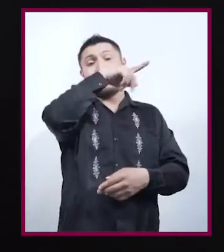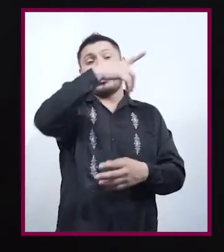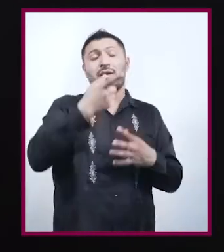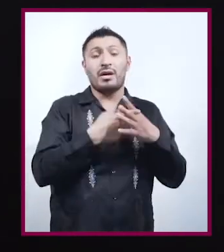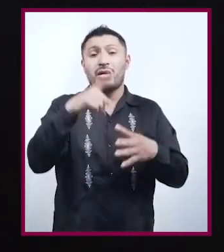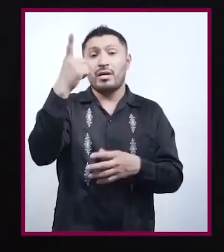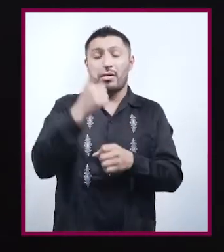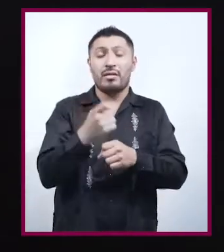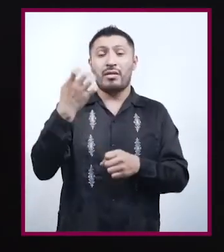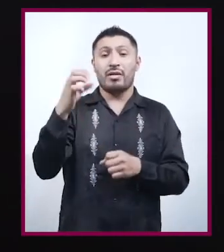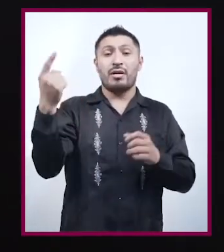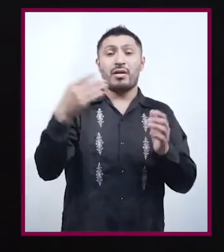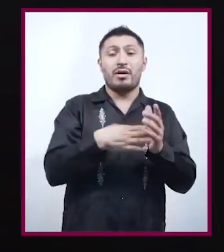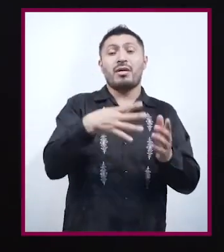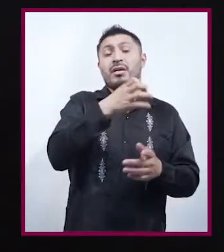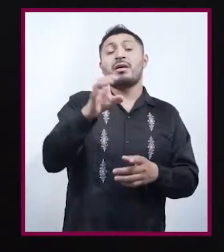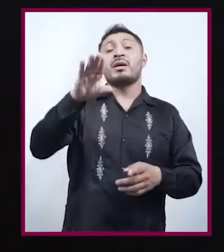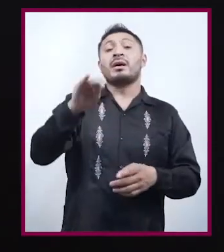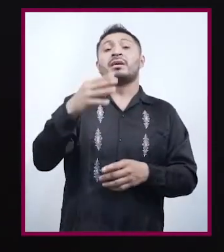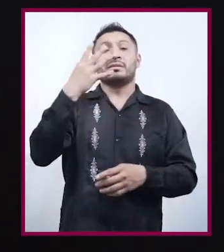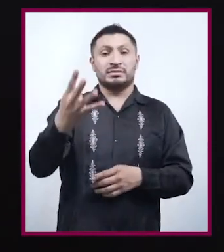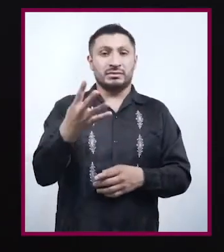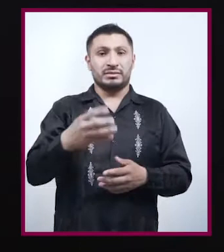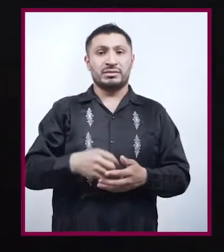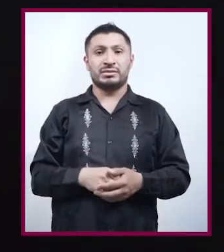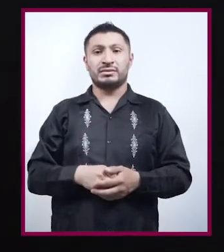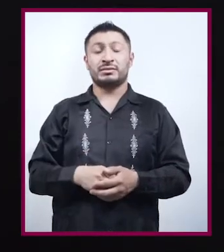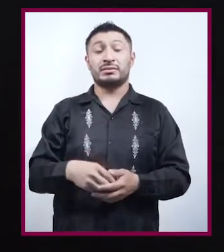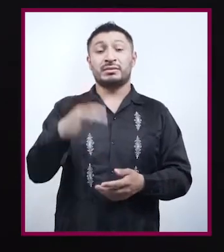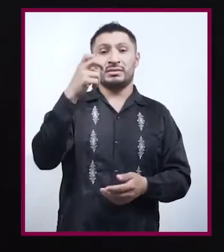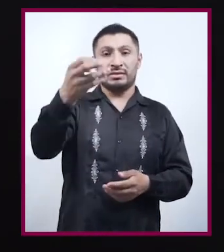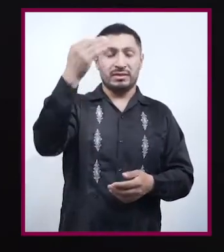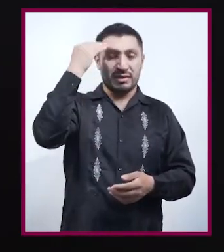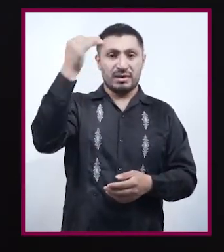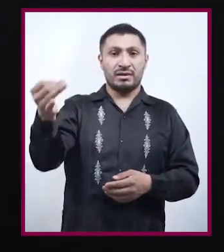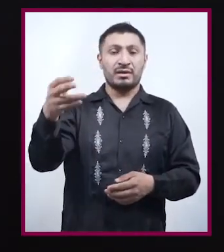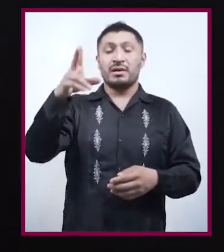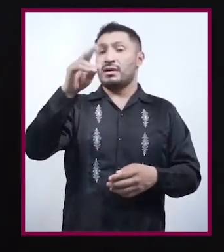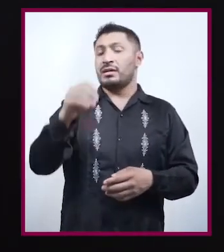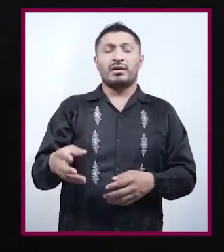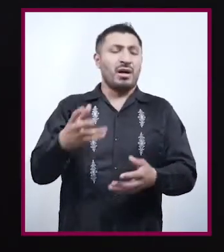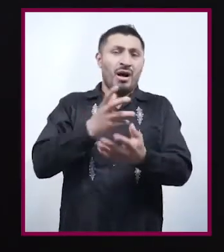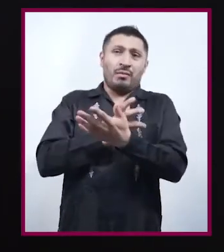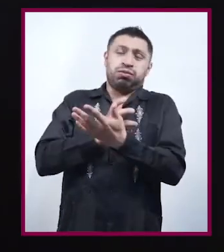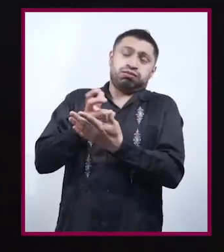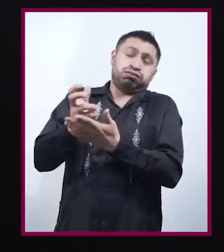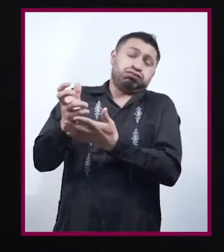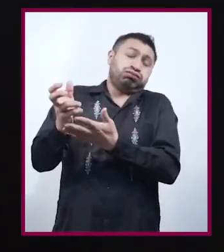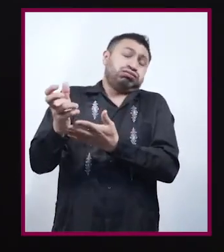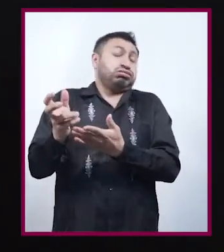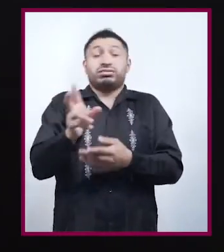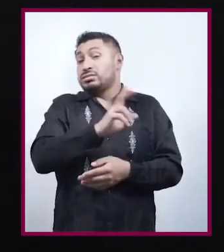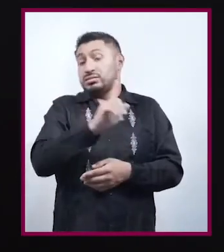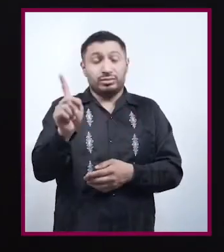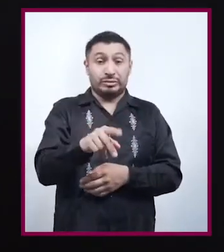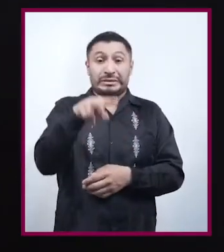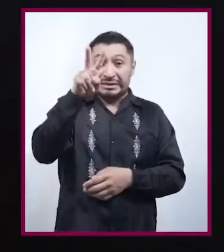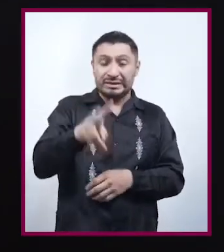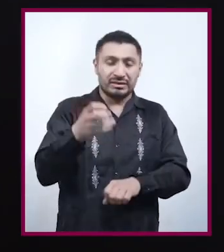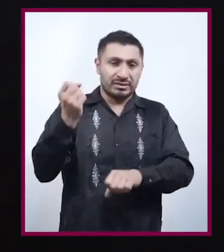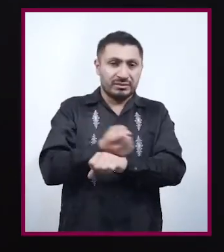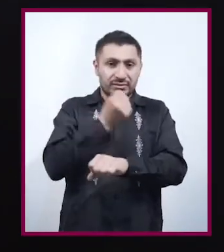América del Norte, el cual entró en vigor el 1 de enero de 1994. Desde entonces, no es